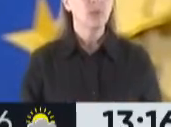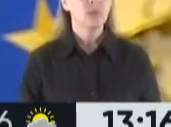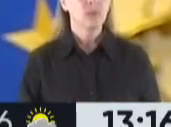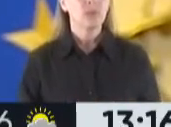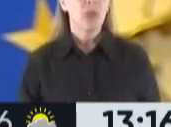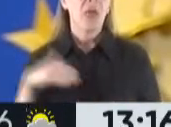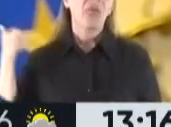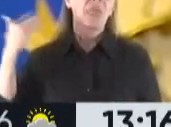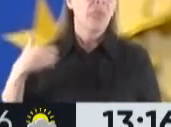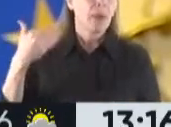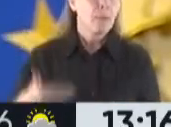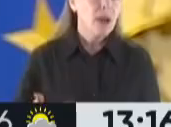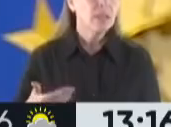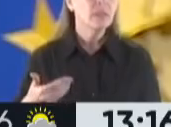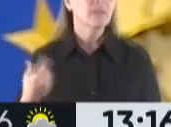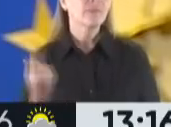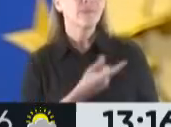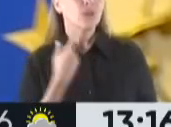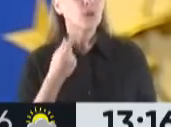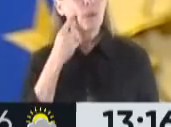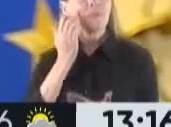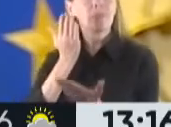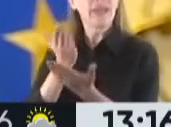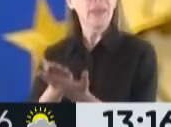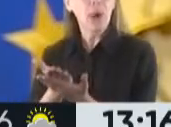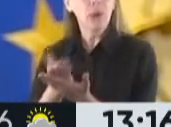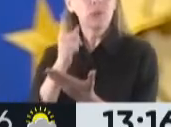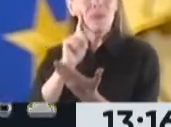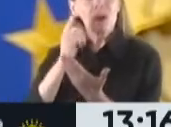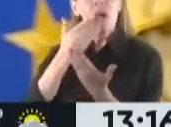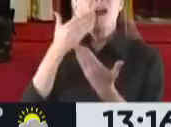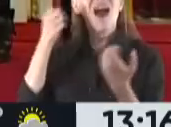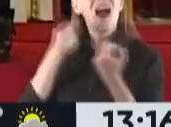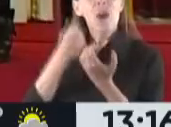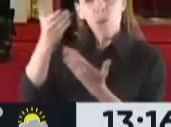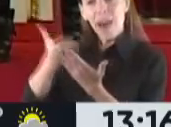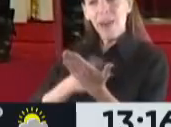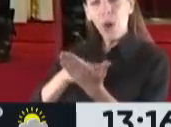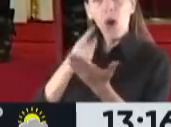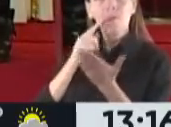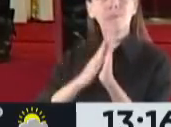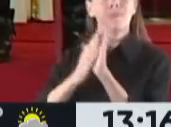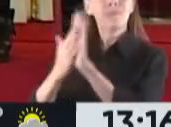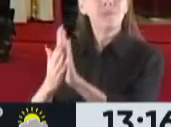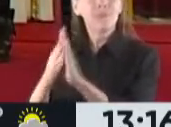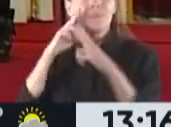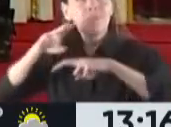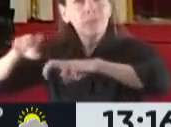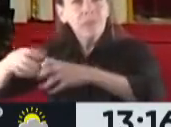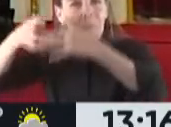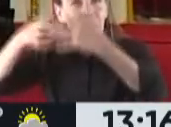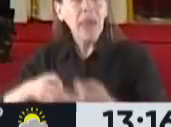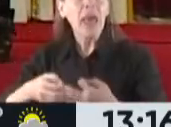que después nosotros pedimos un poco la revisión de ese acuerdo porque entendíamos que no atendía